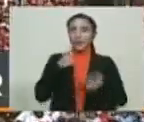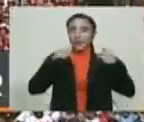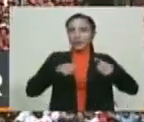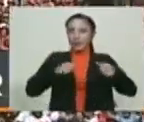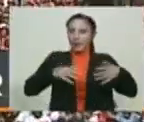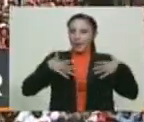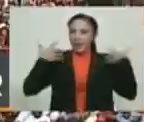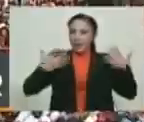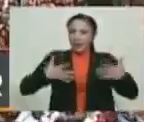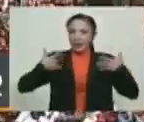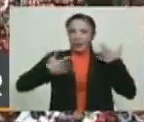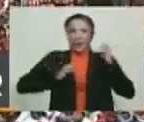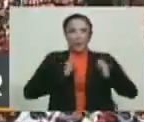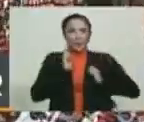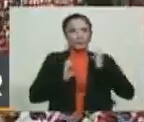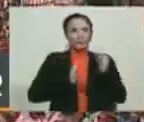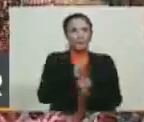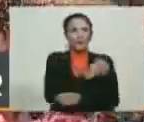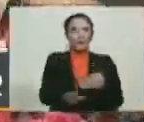patria